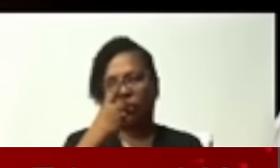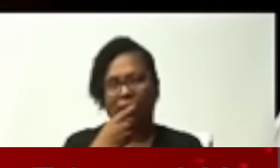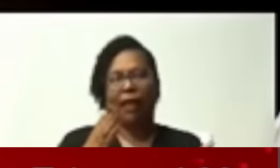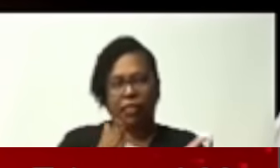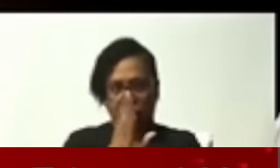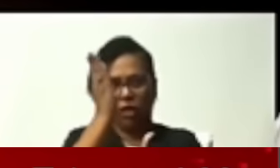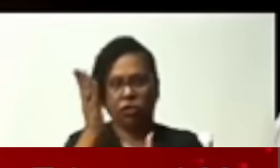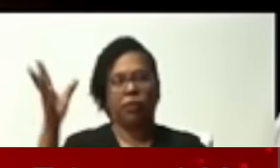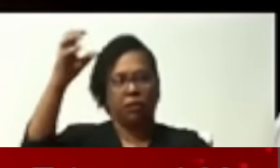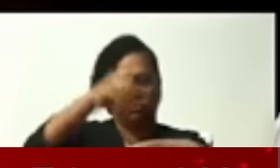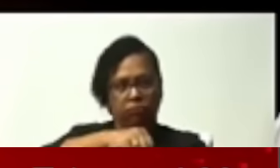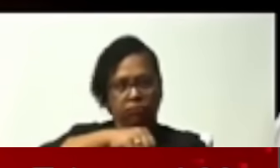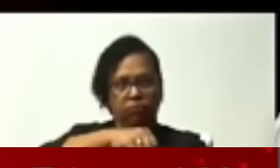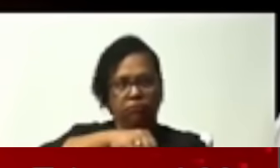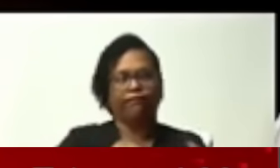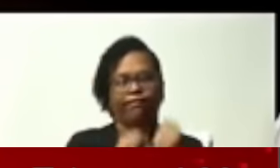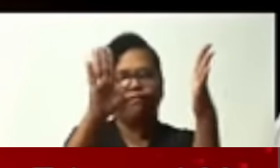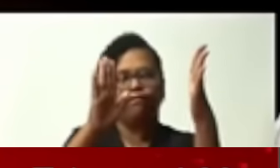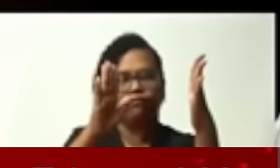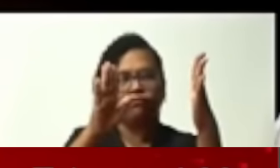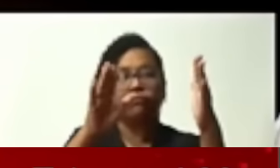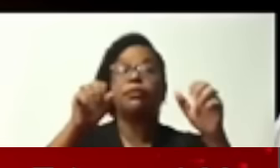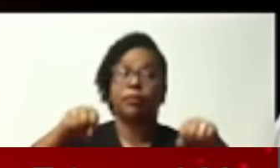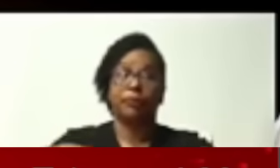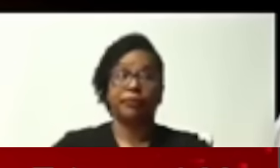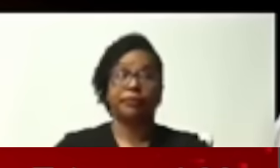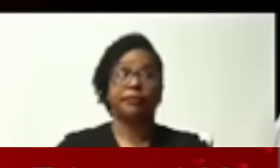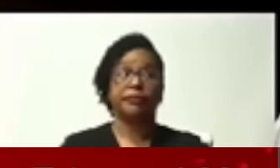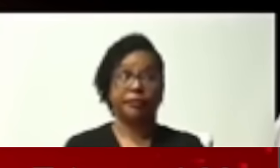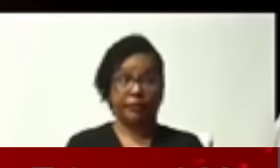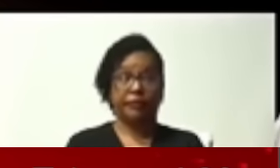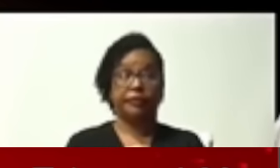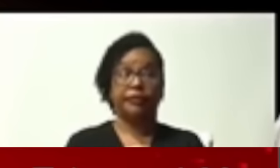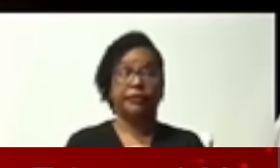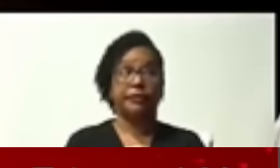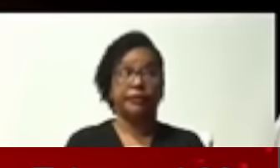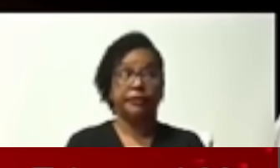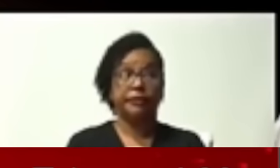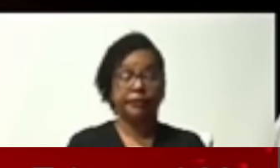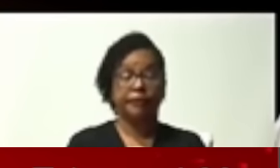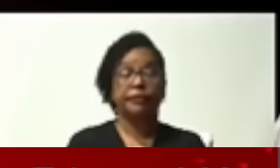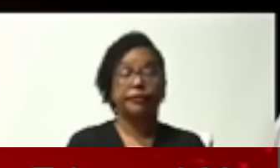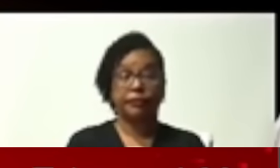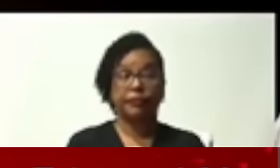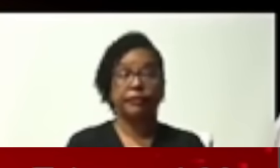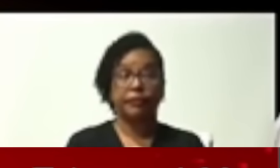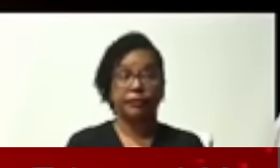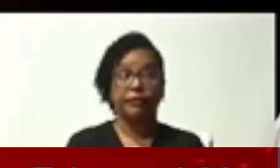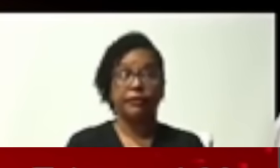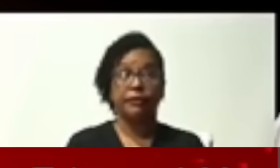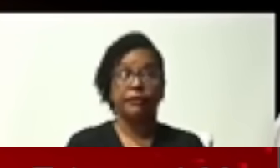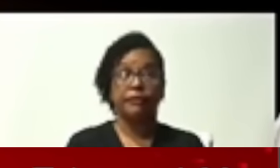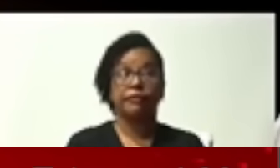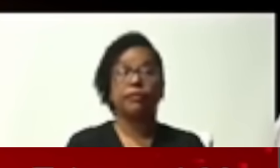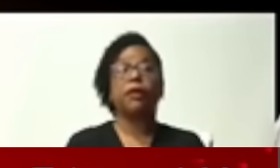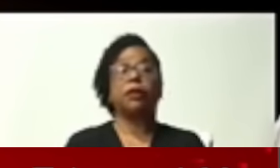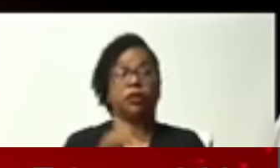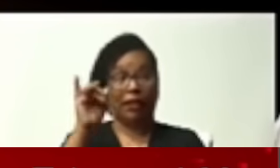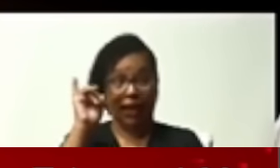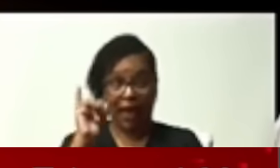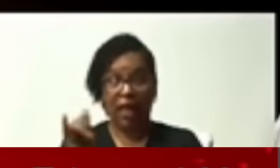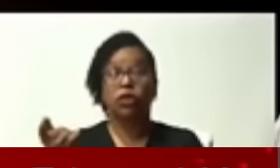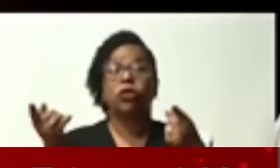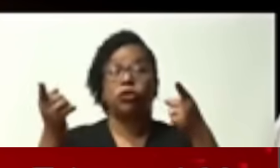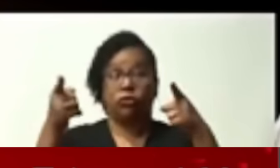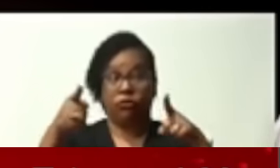Y es por esto que se debe entender que si ha sido el caso, pues evidentemente contarán con todo el respaldo contundente de la fuerza del pueblo, y creo